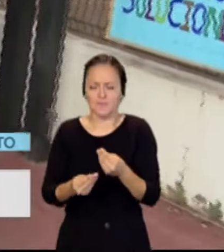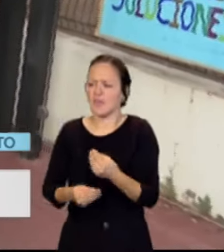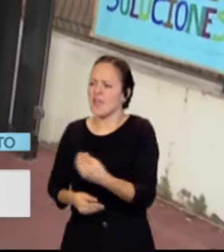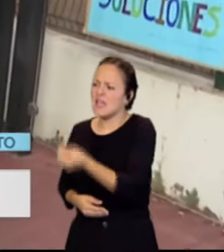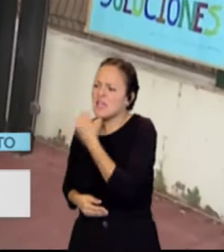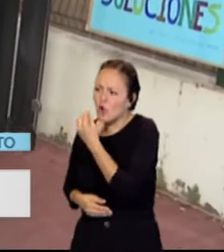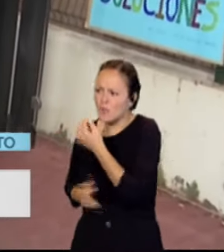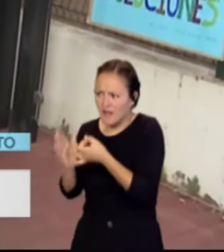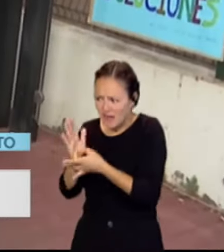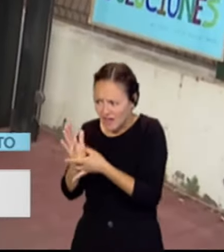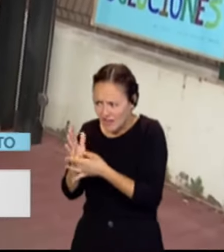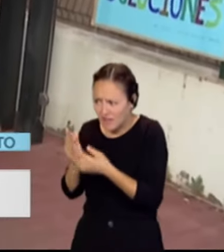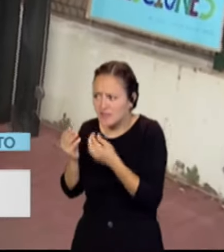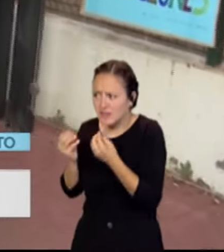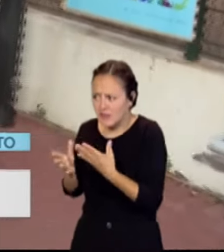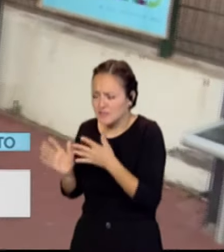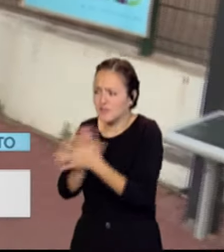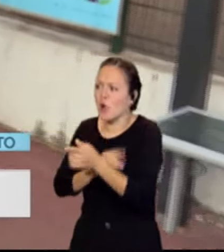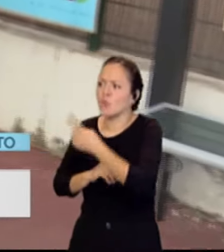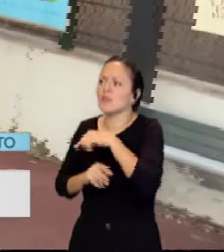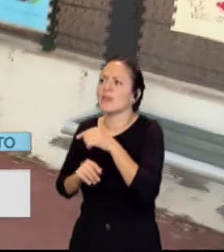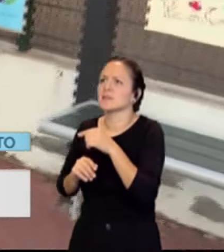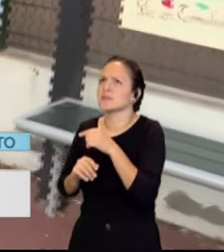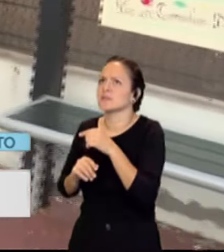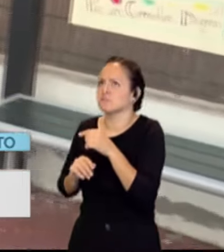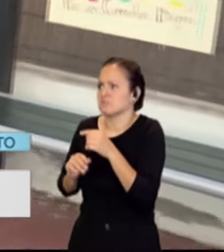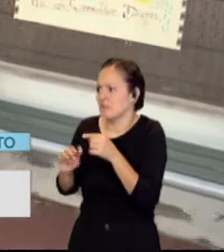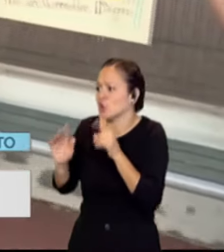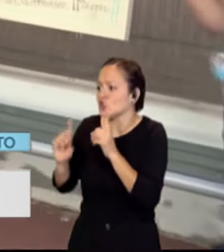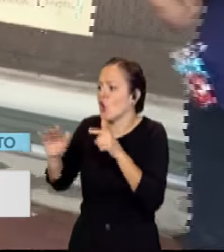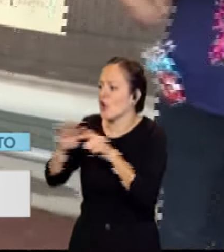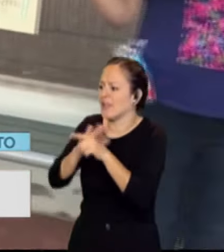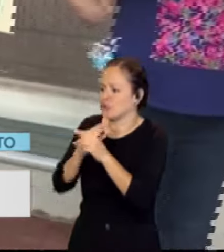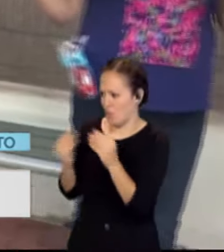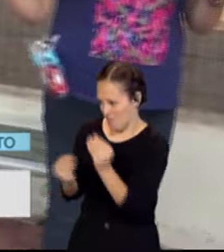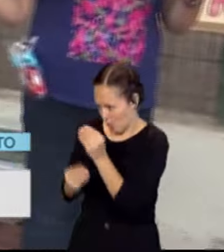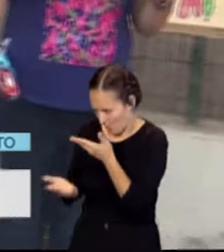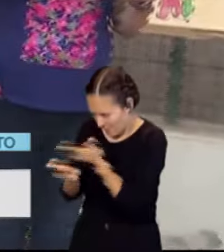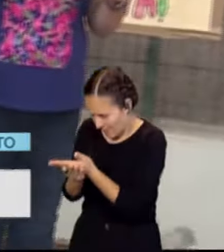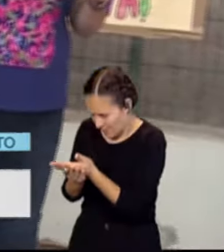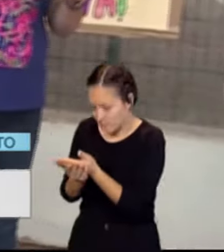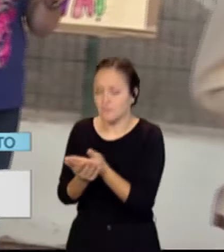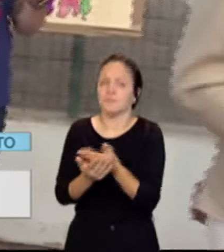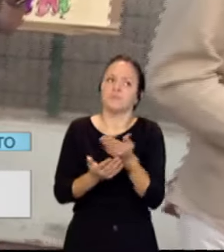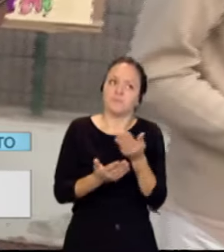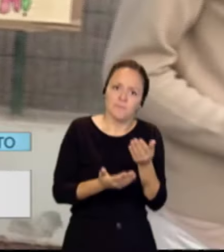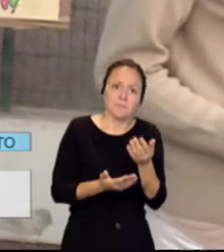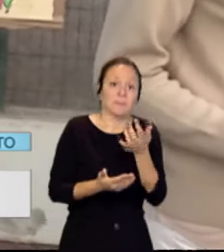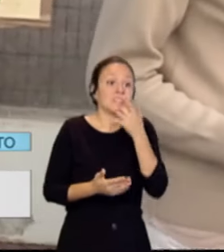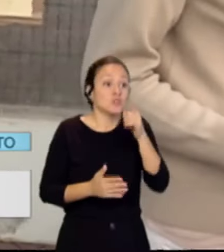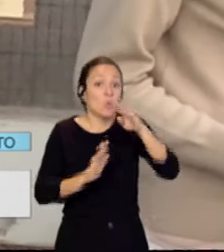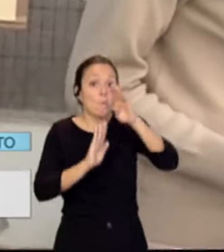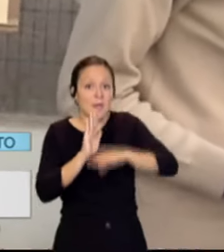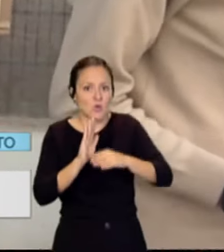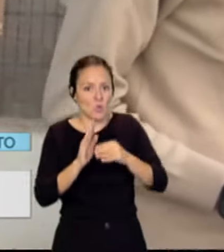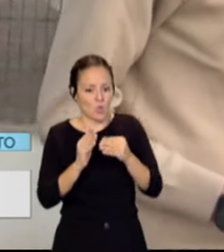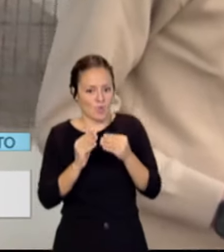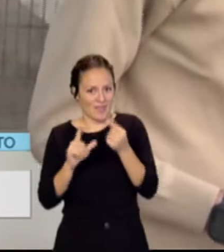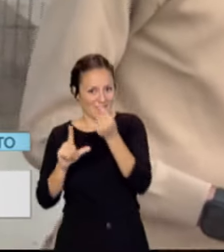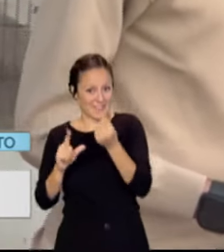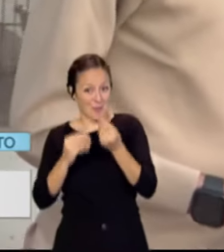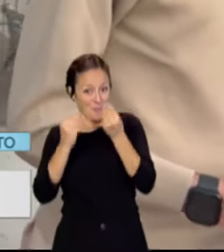se está viendo afectada ustedes lo que reclaman es una mejor gestión de del servicio de comedor es que si tú tienes un menú bien diseñado pero